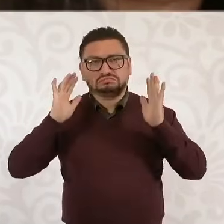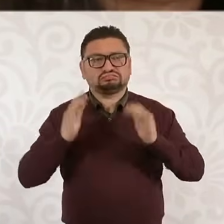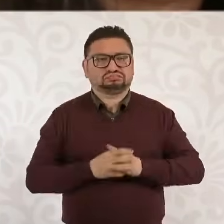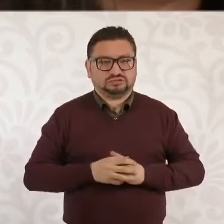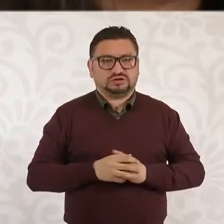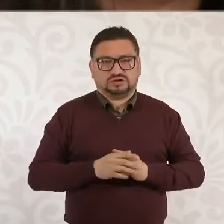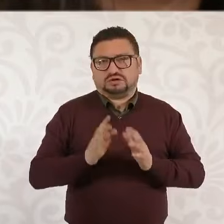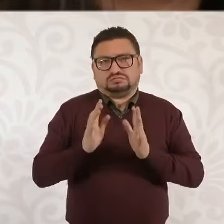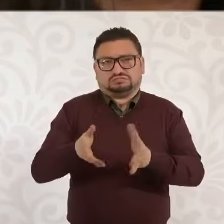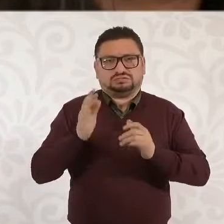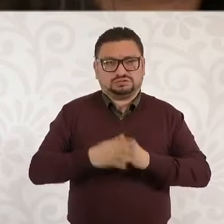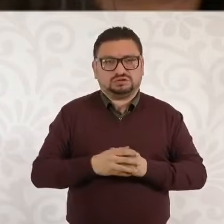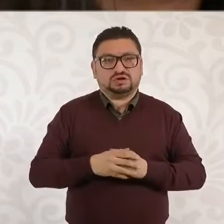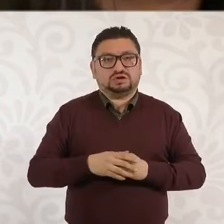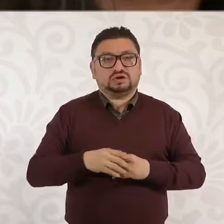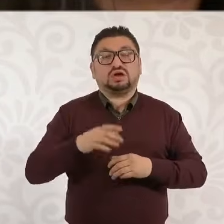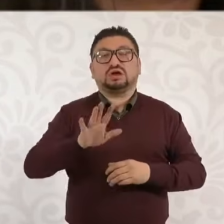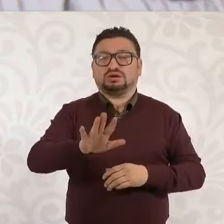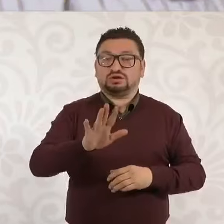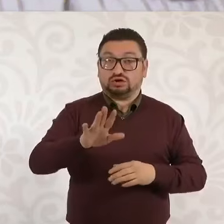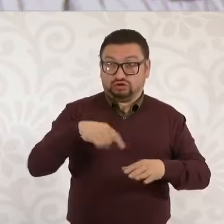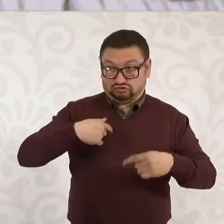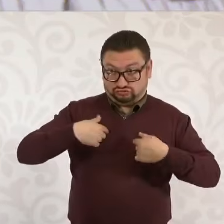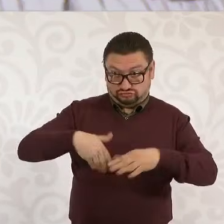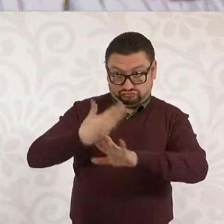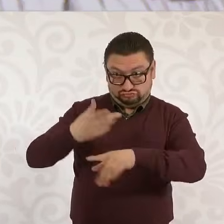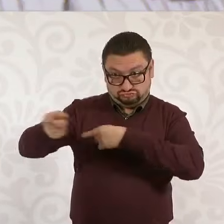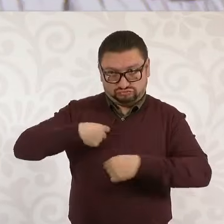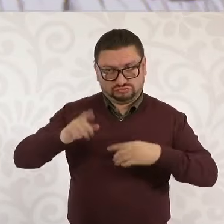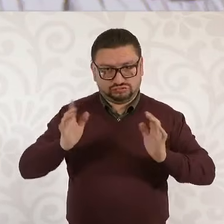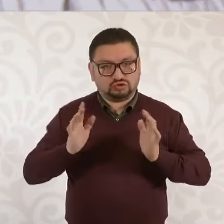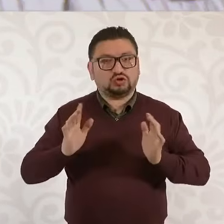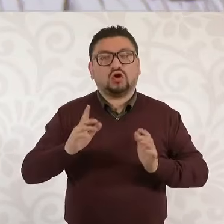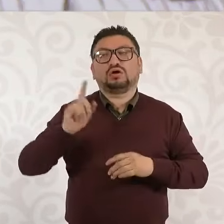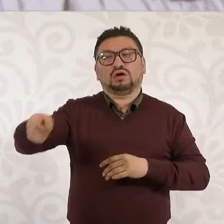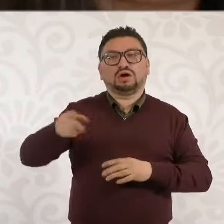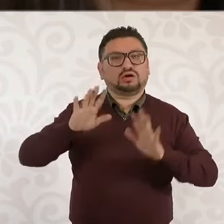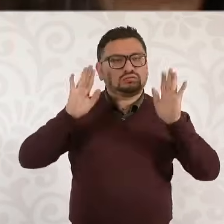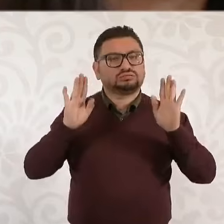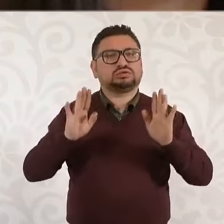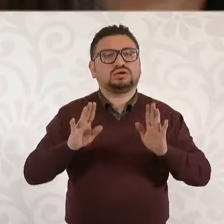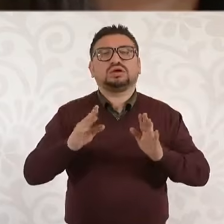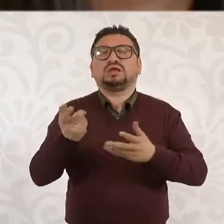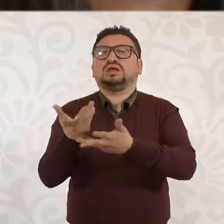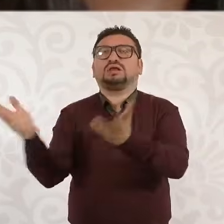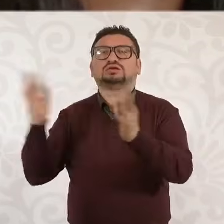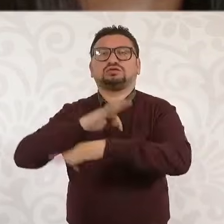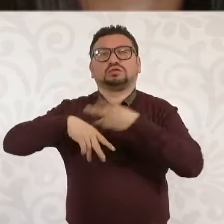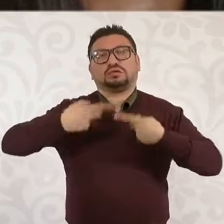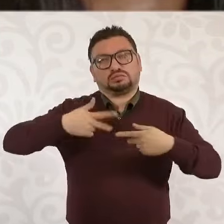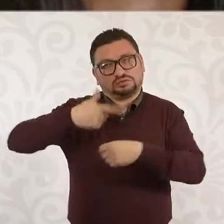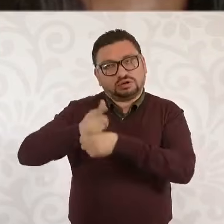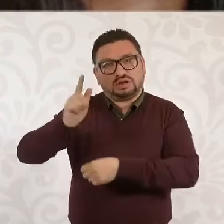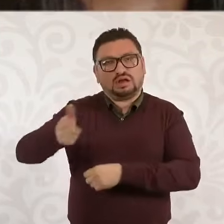a las consecuencias, porque serán señalados. No que se atenga a las consecuencias. Pero que serán señalados, bueno, que el pueblo los va a señalar